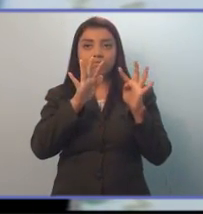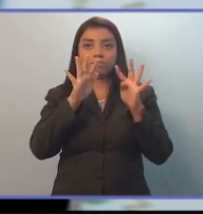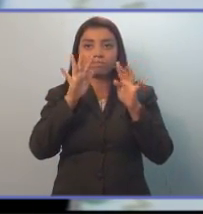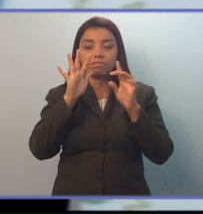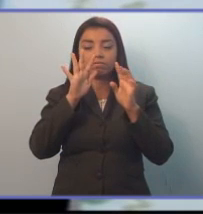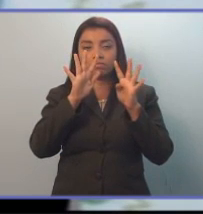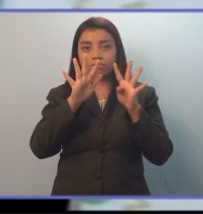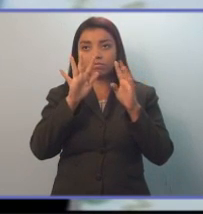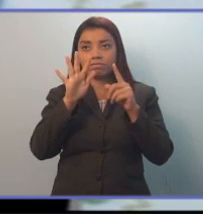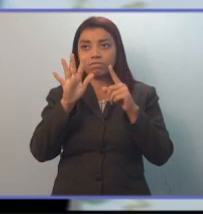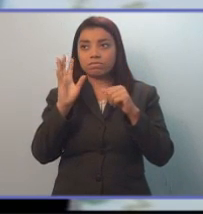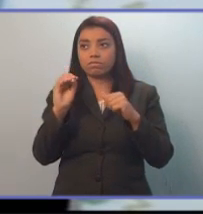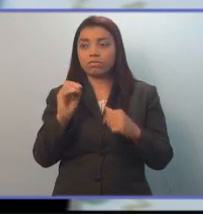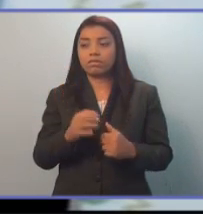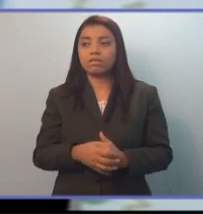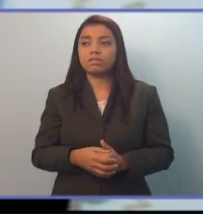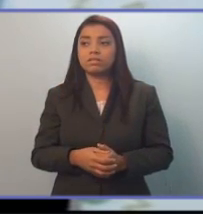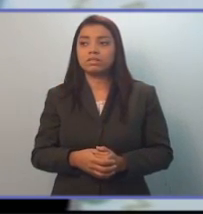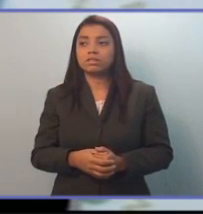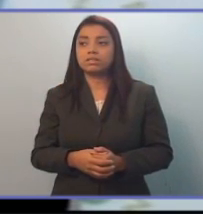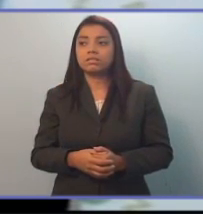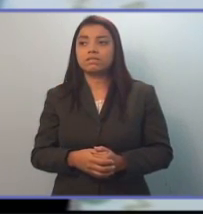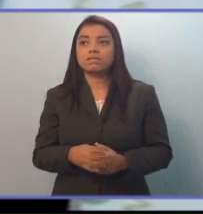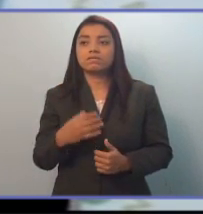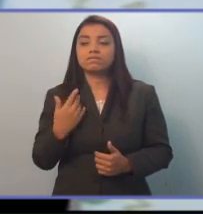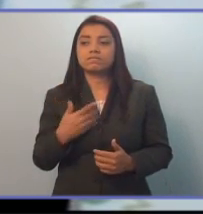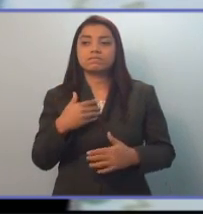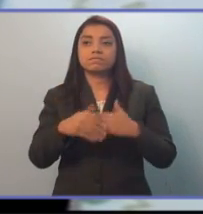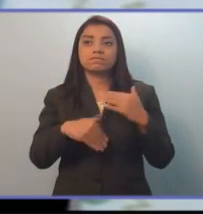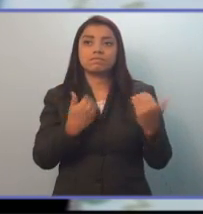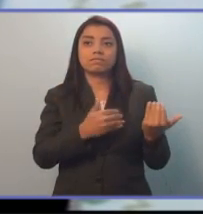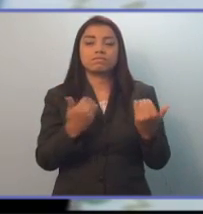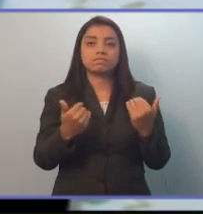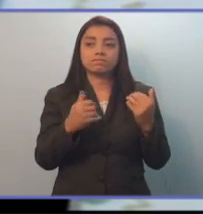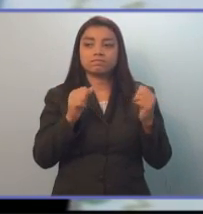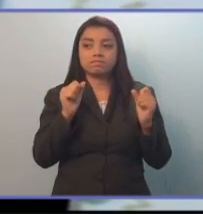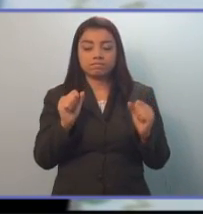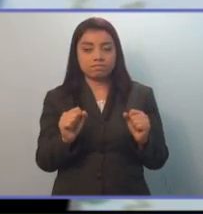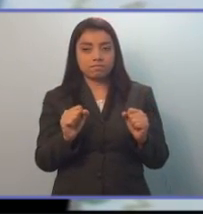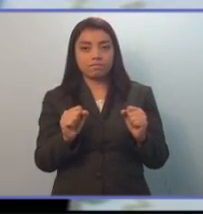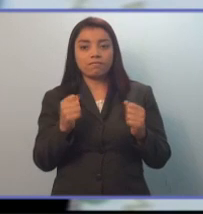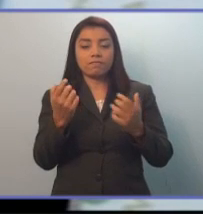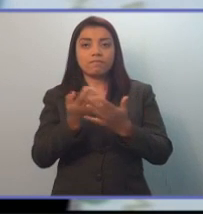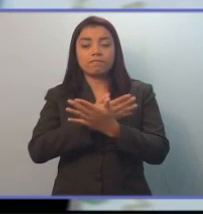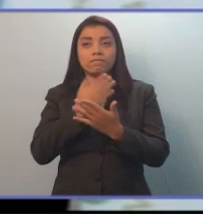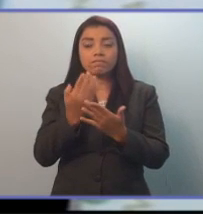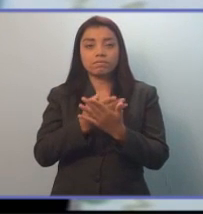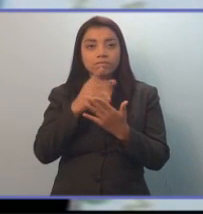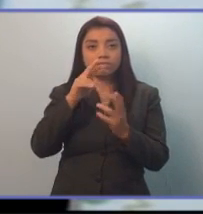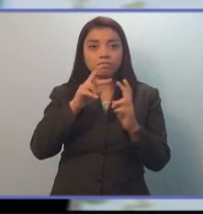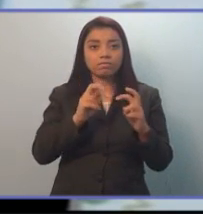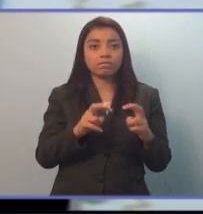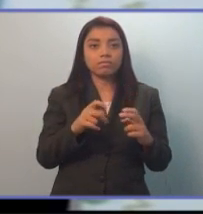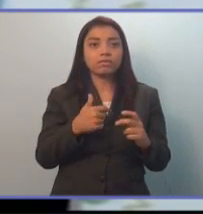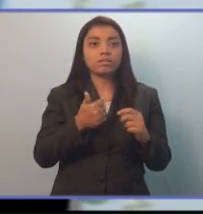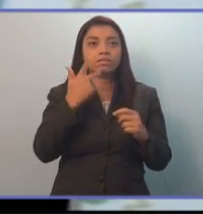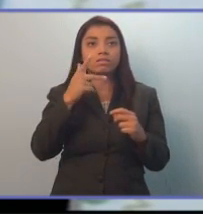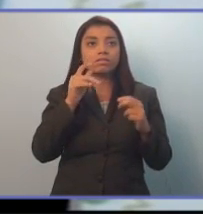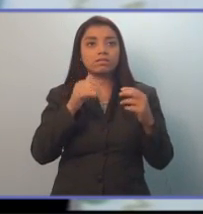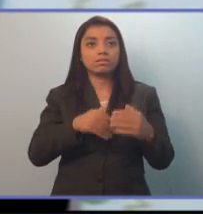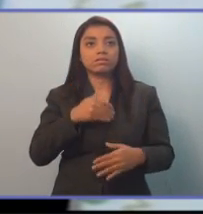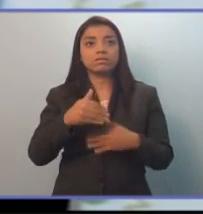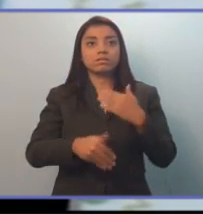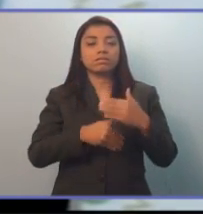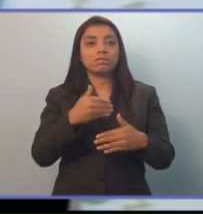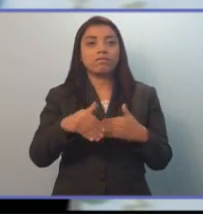entiendo. La estaba estudiando por ahí y veo que regula lo que son 3 procedimientos, ¿va? Lo que